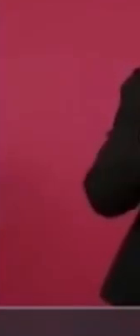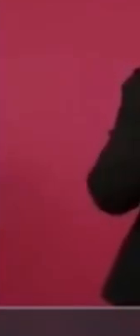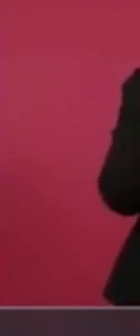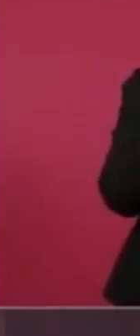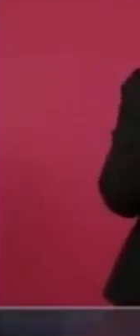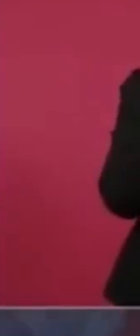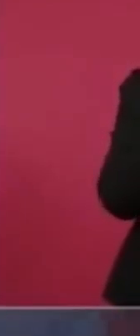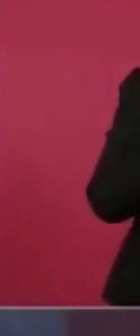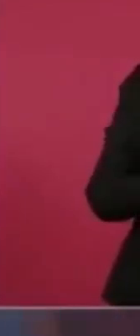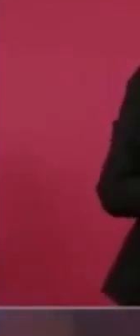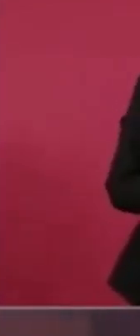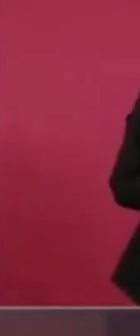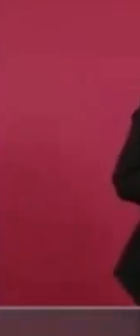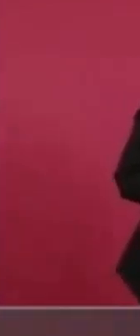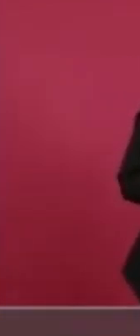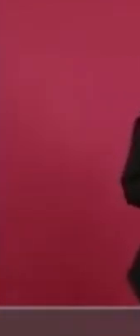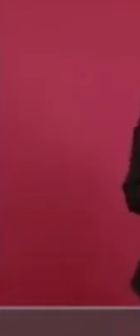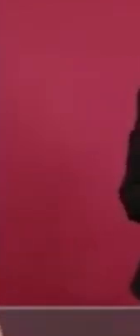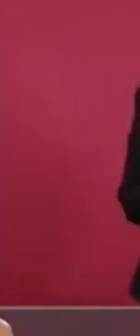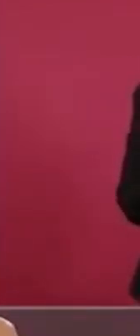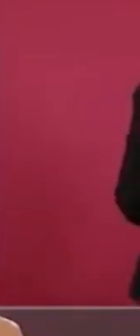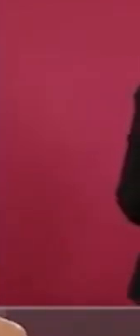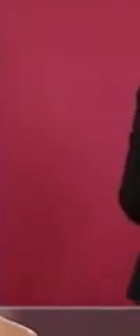se combate,